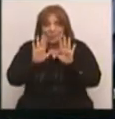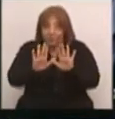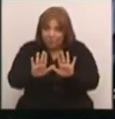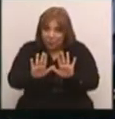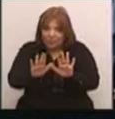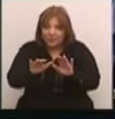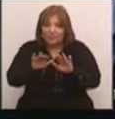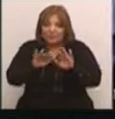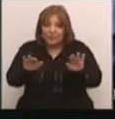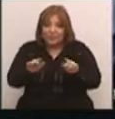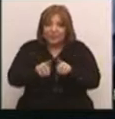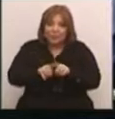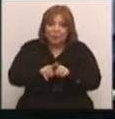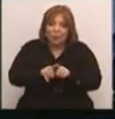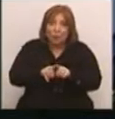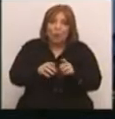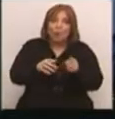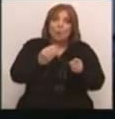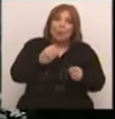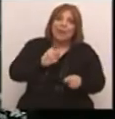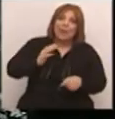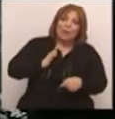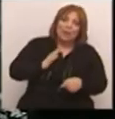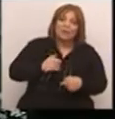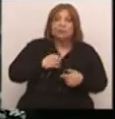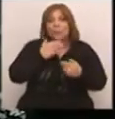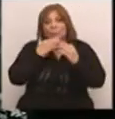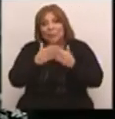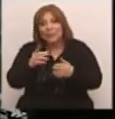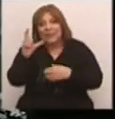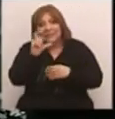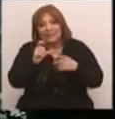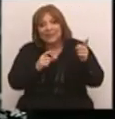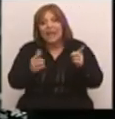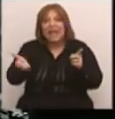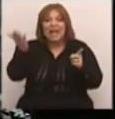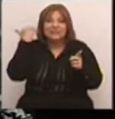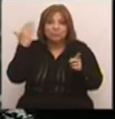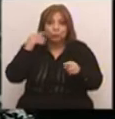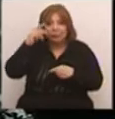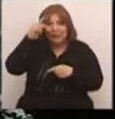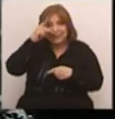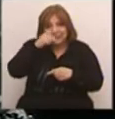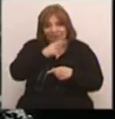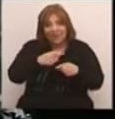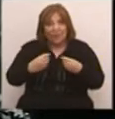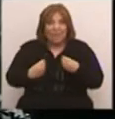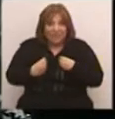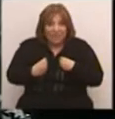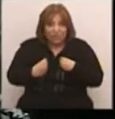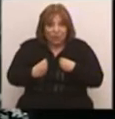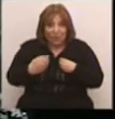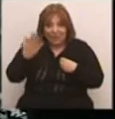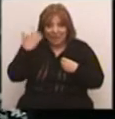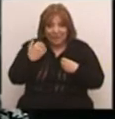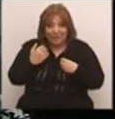Sí, ponerse como víctima de una situación. Cristina Fernández, porque hace mucho tiempo Néstor Kirchner, cuando vivía, por supuesto, qué